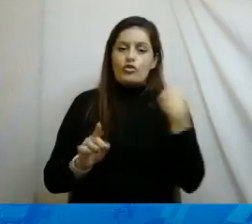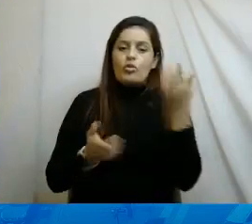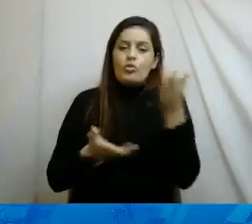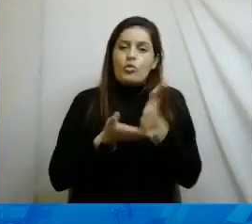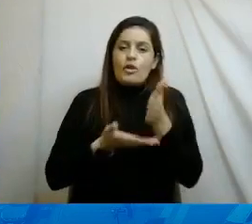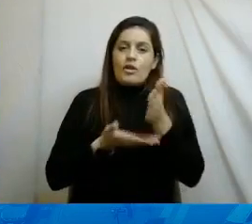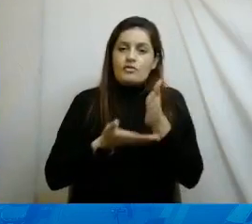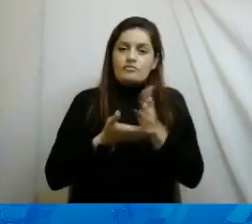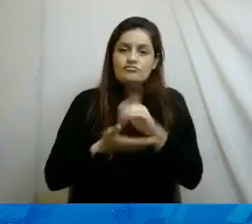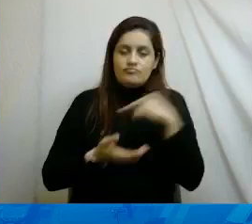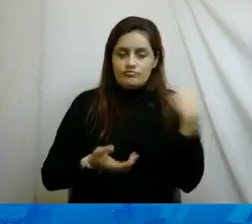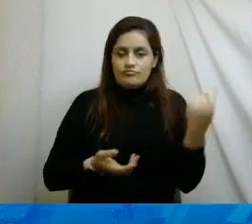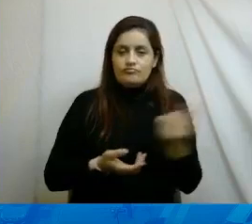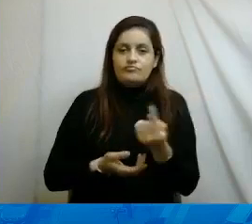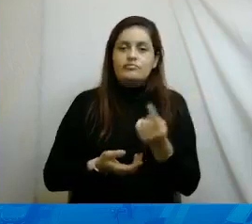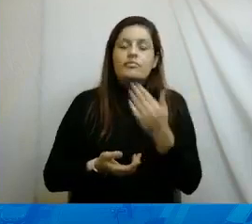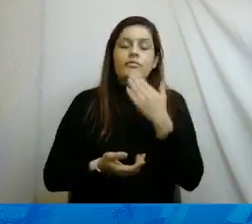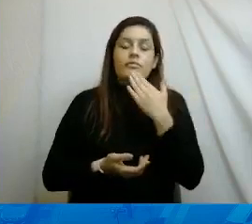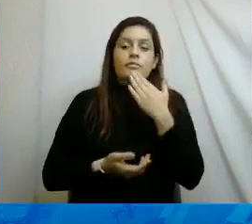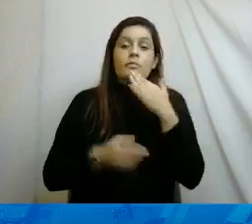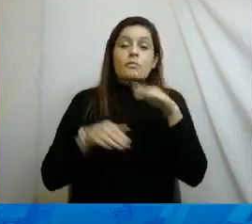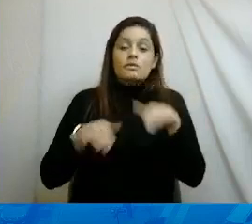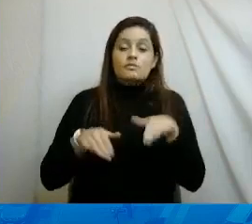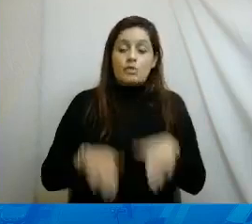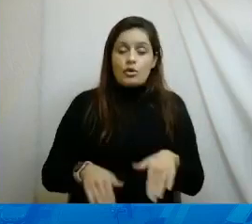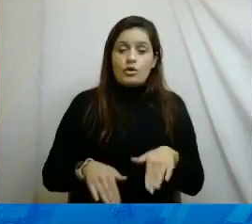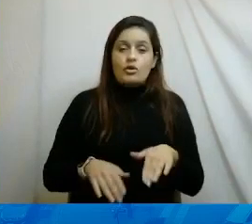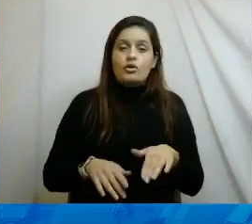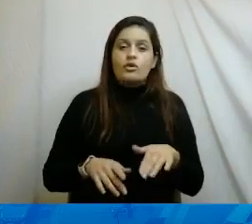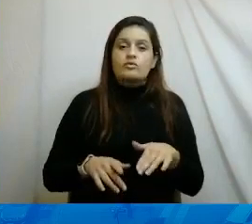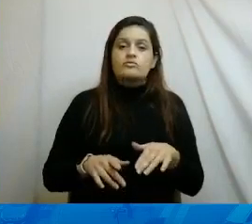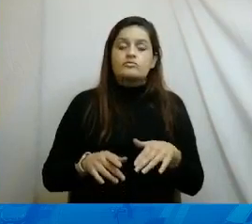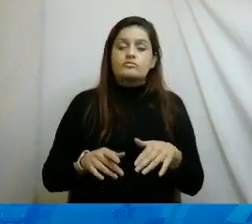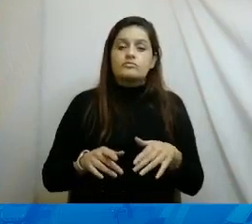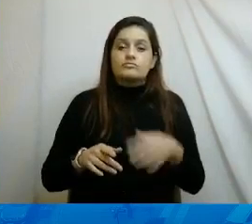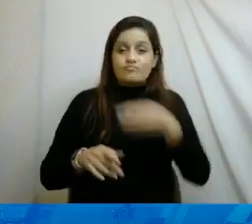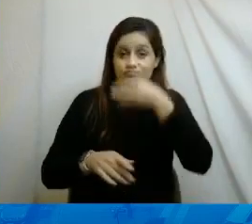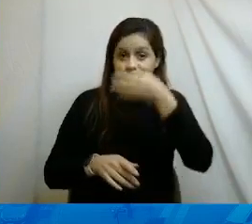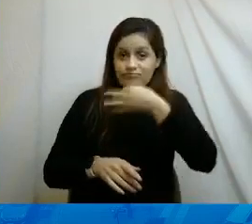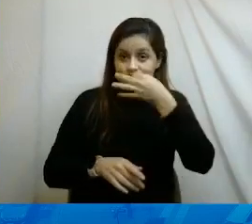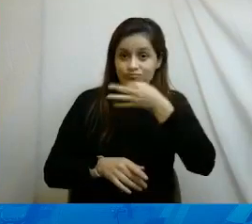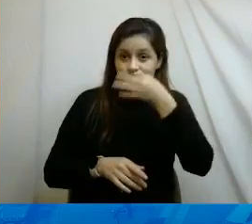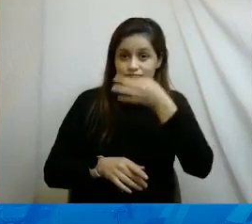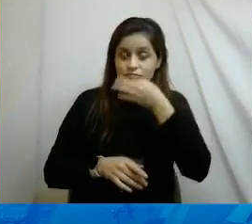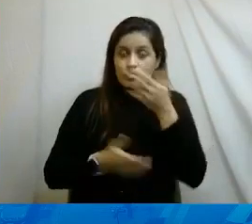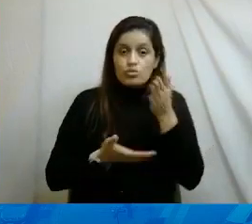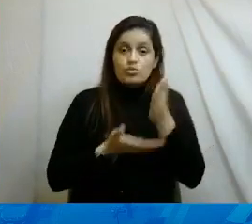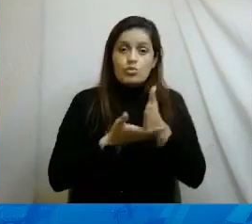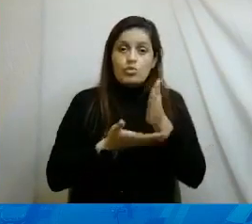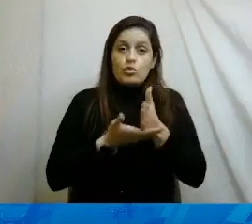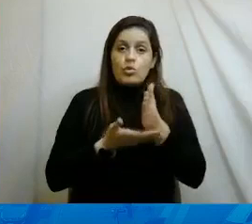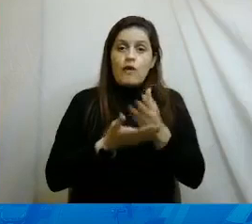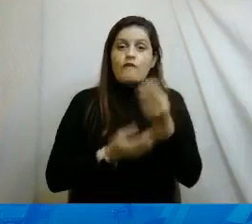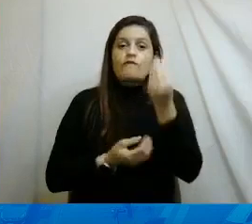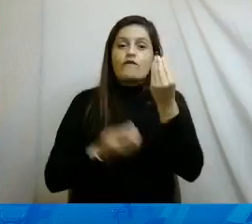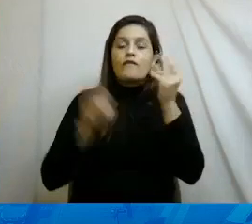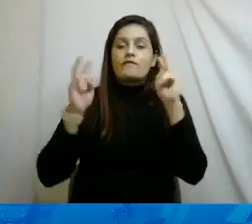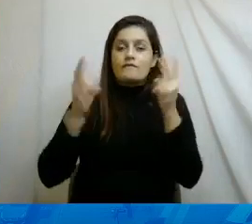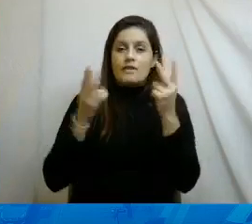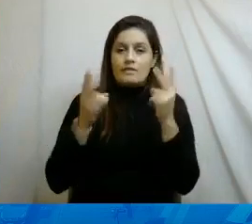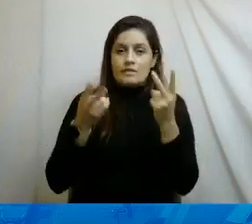la comunidad y por lo mismo a disposición el plan de acción de Escuelas para el Buen Convivir,